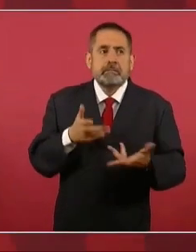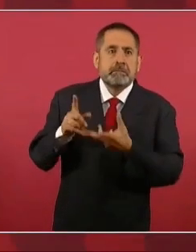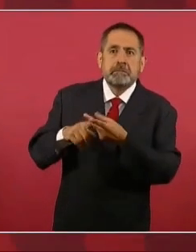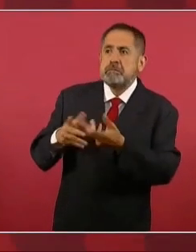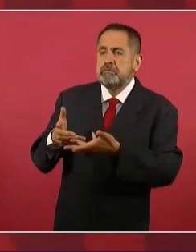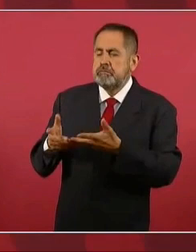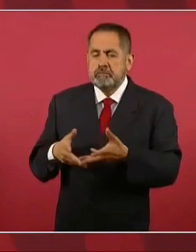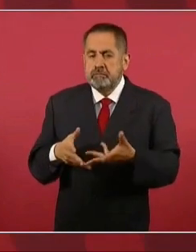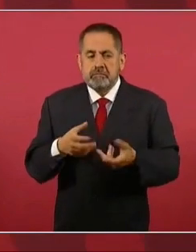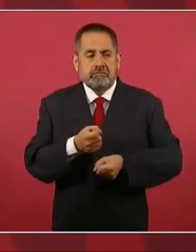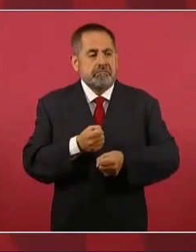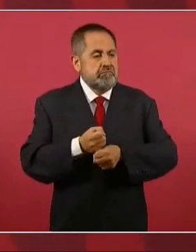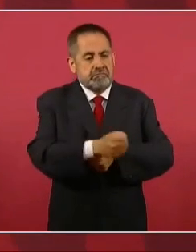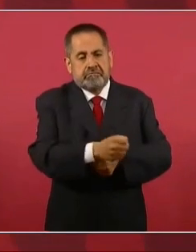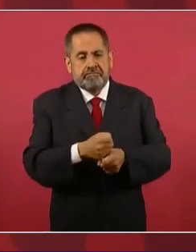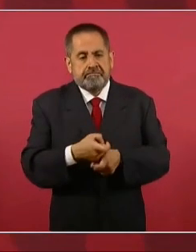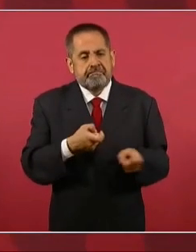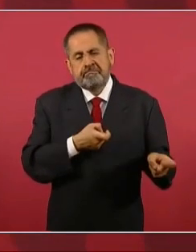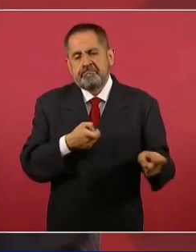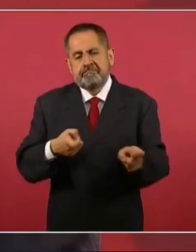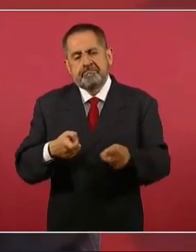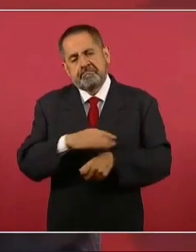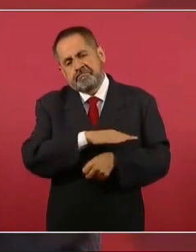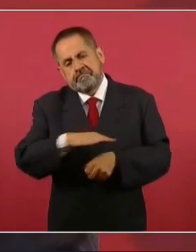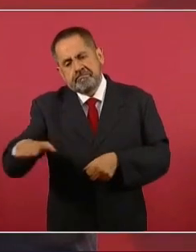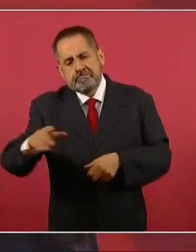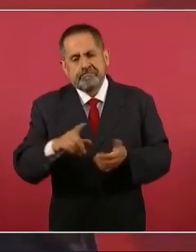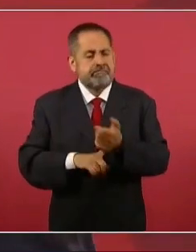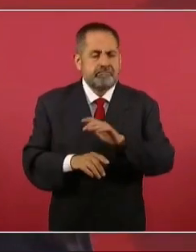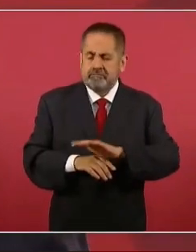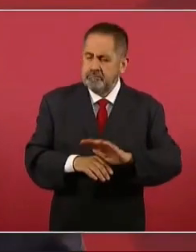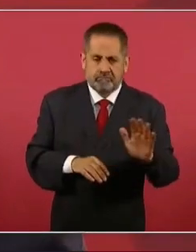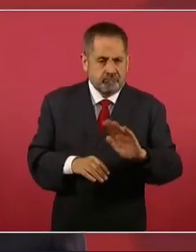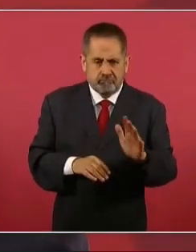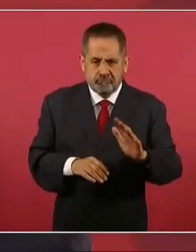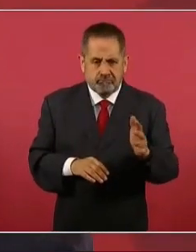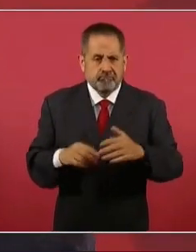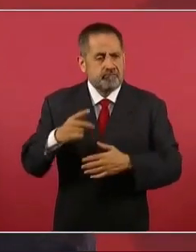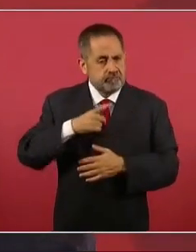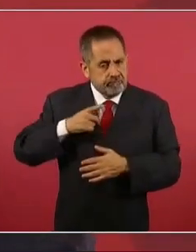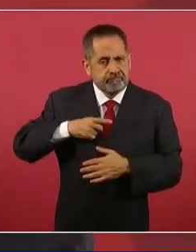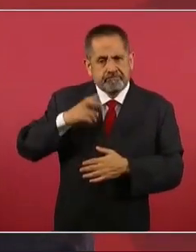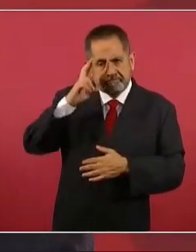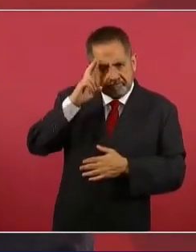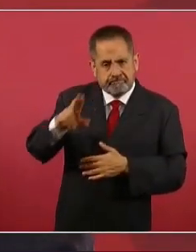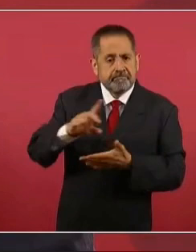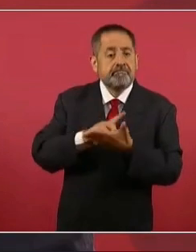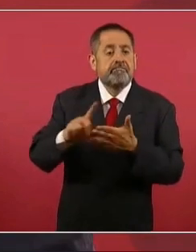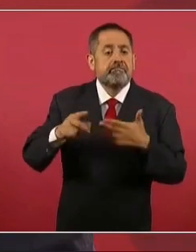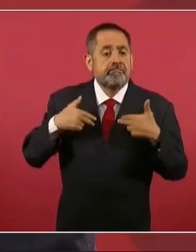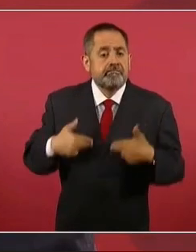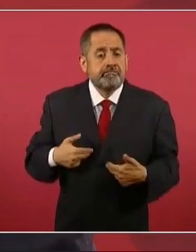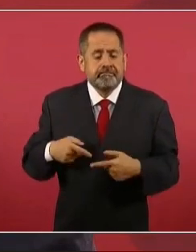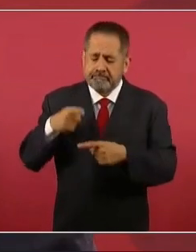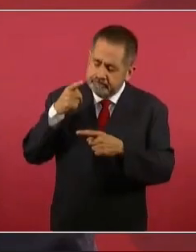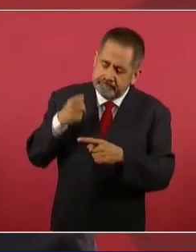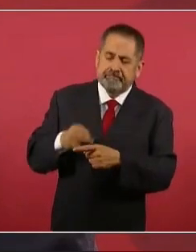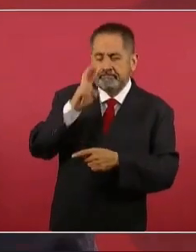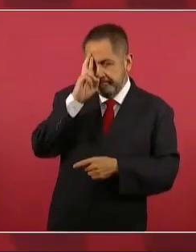crímenes, masacres, que se respeten los derechos humanos.